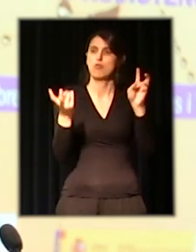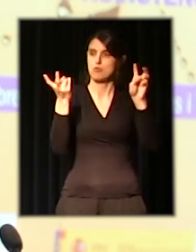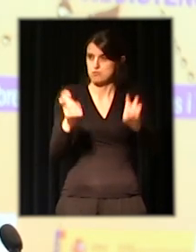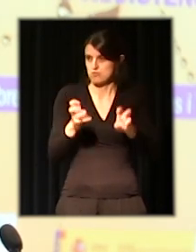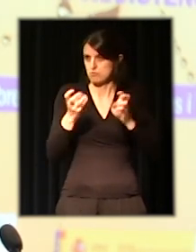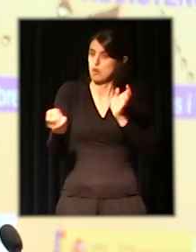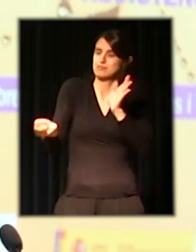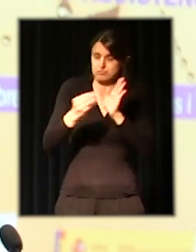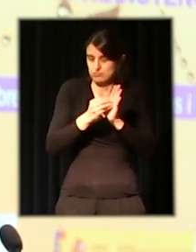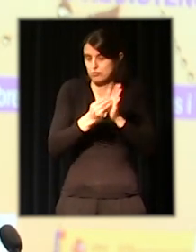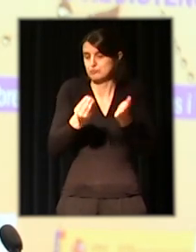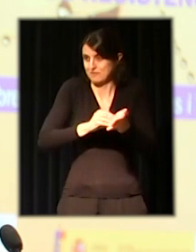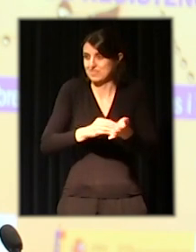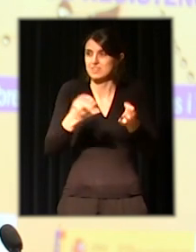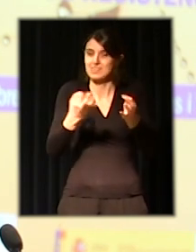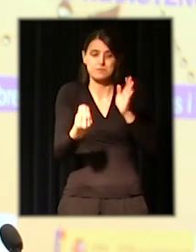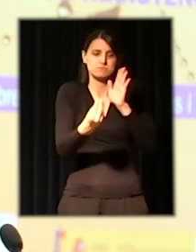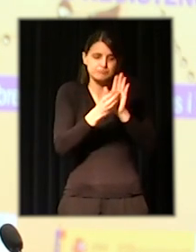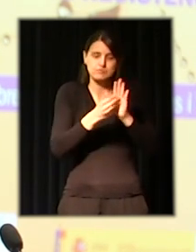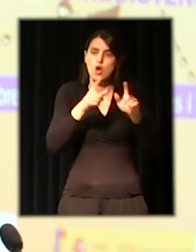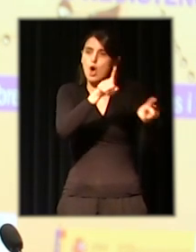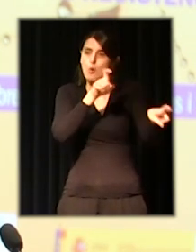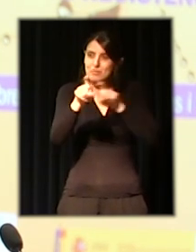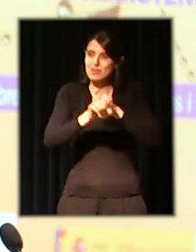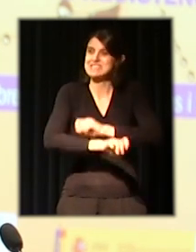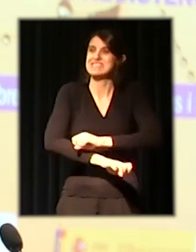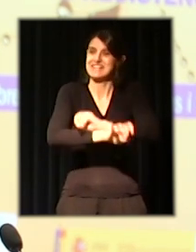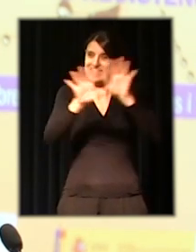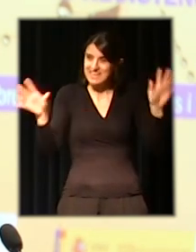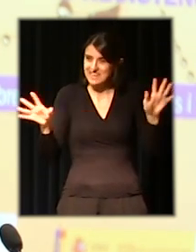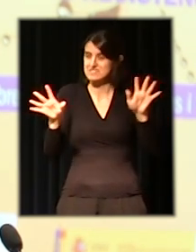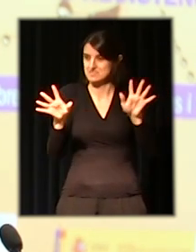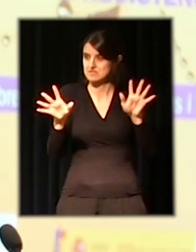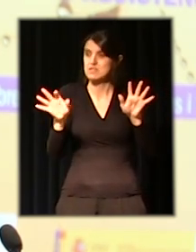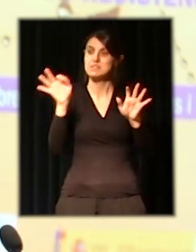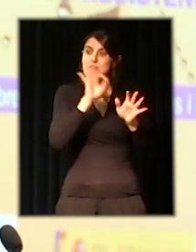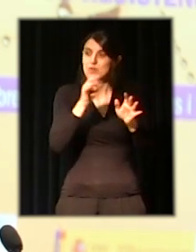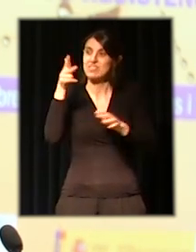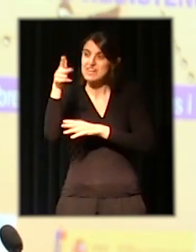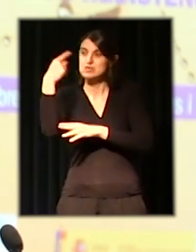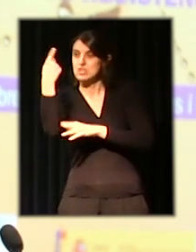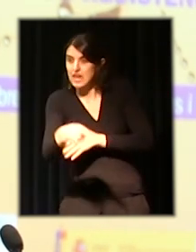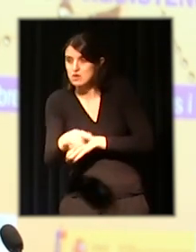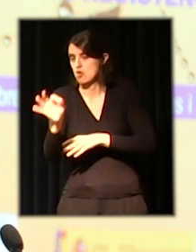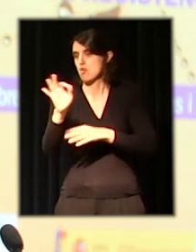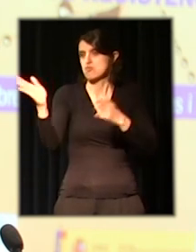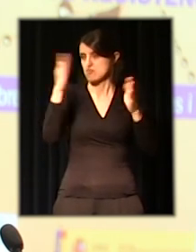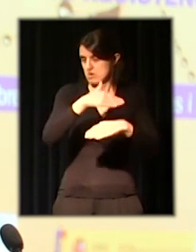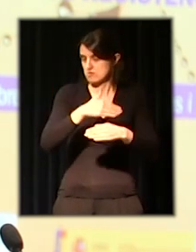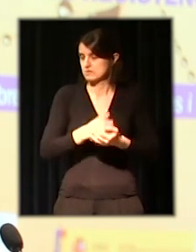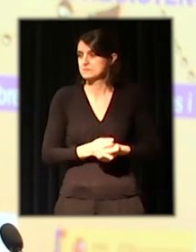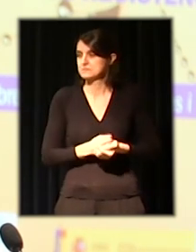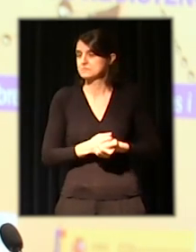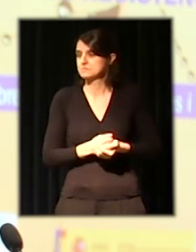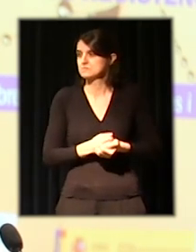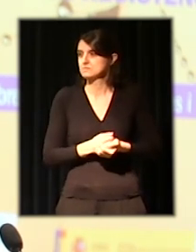necesitamos opciones políticas claras, reales, de o se garantizan o los vulneramos. Y ya que estamos en un marco en